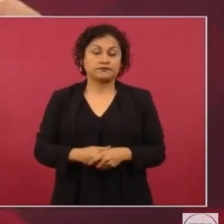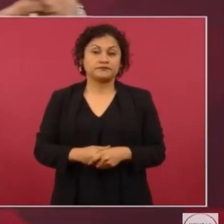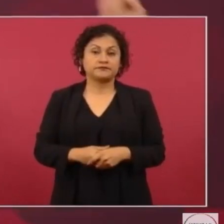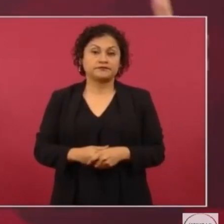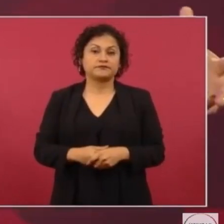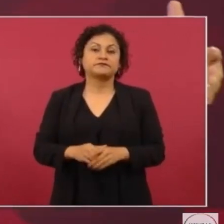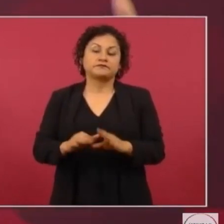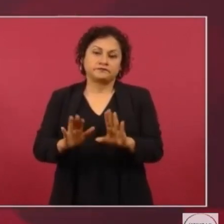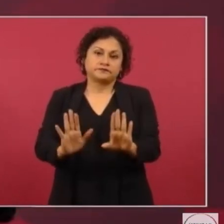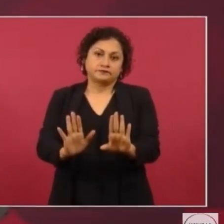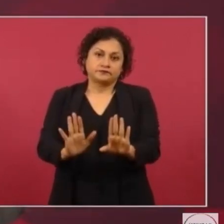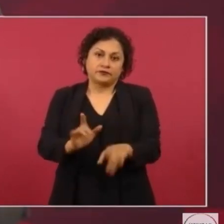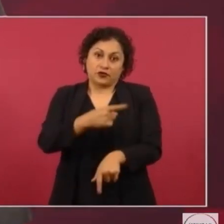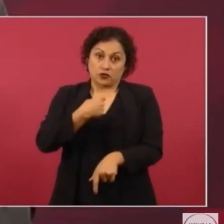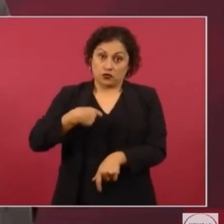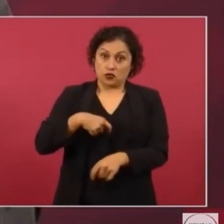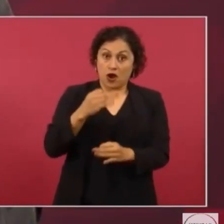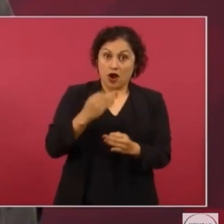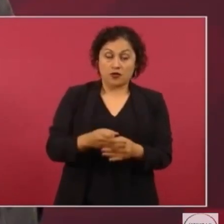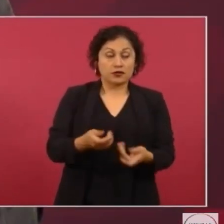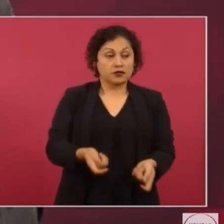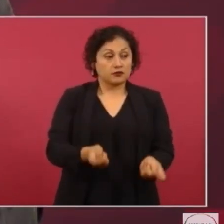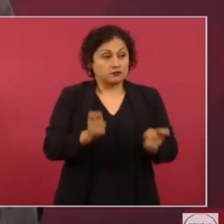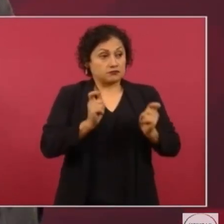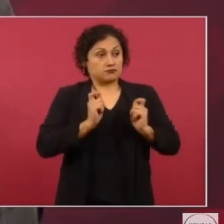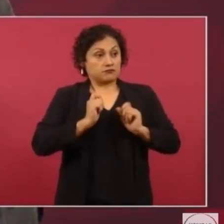a lo que nosotros representamos.